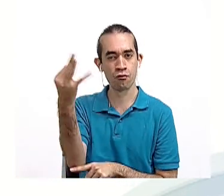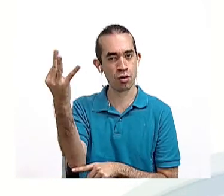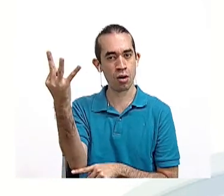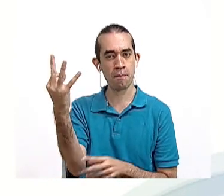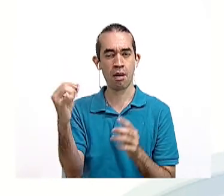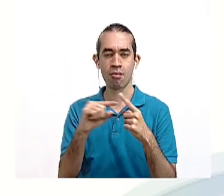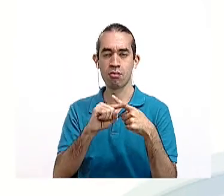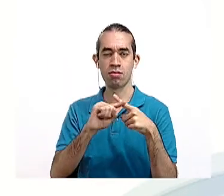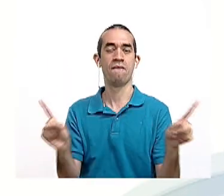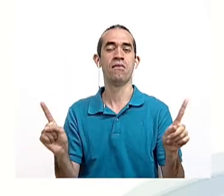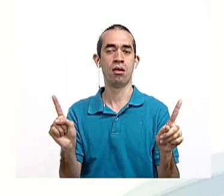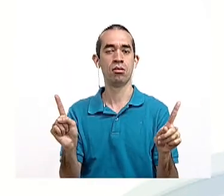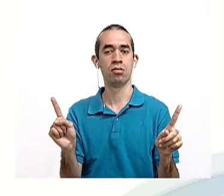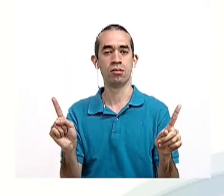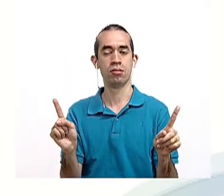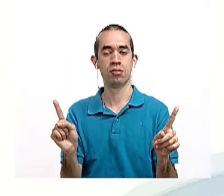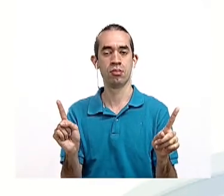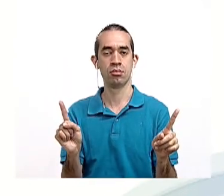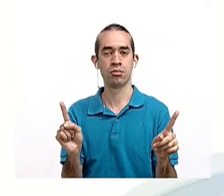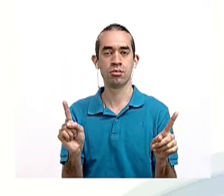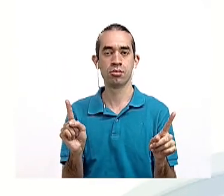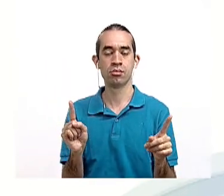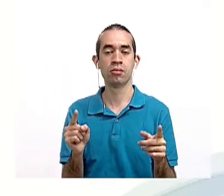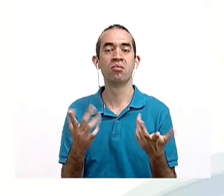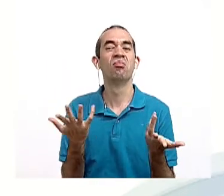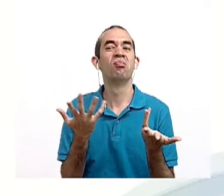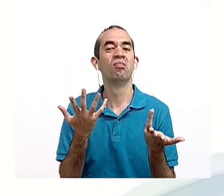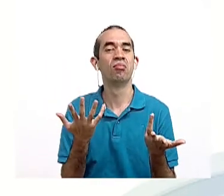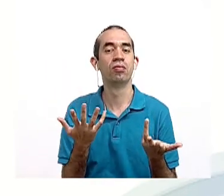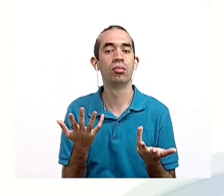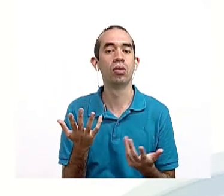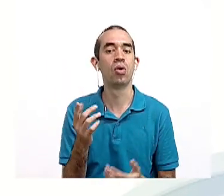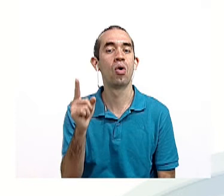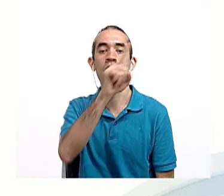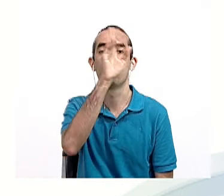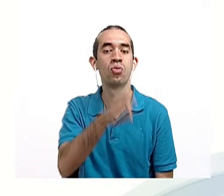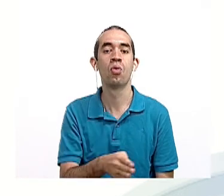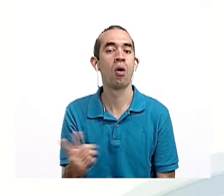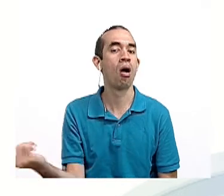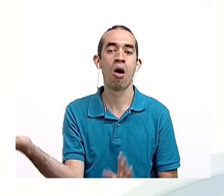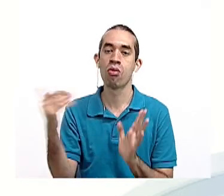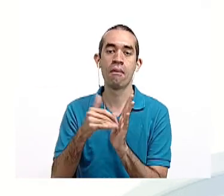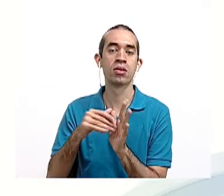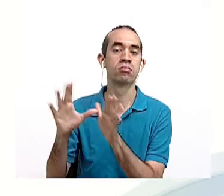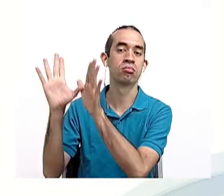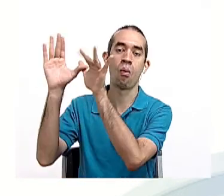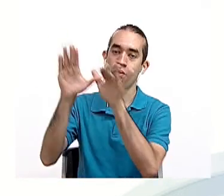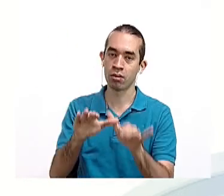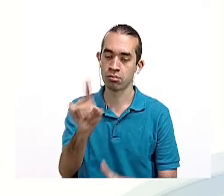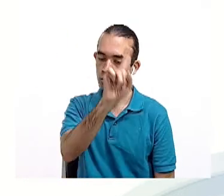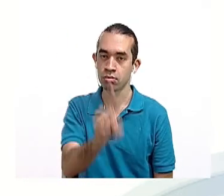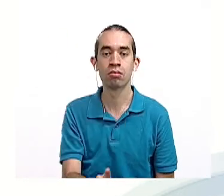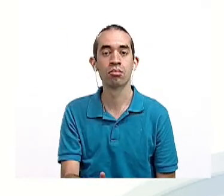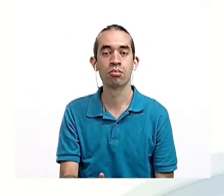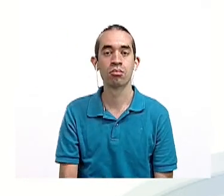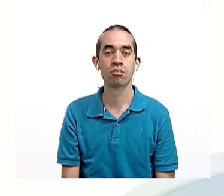muy diferente. En este caso dice que no van a volver las golondrinas.